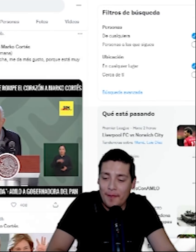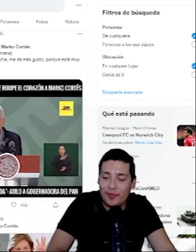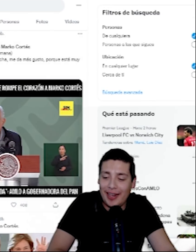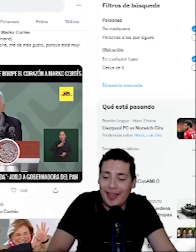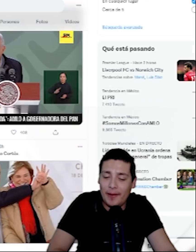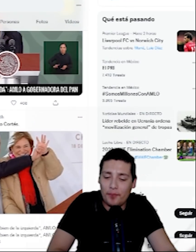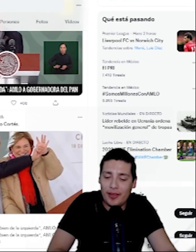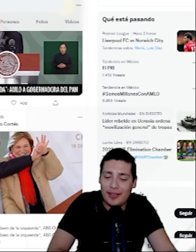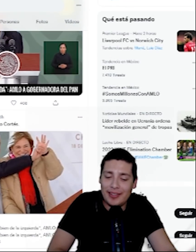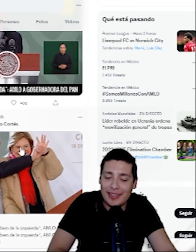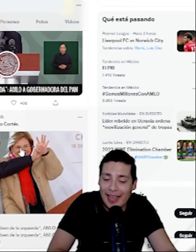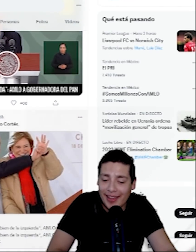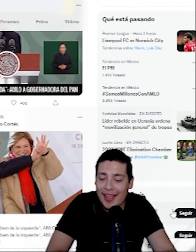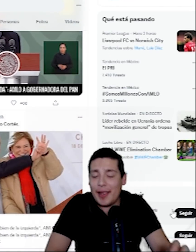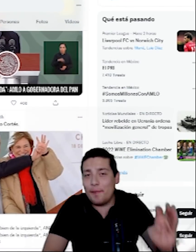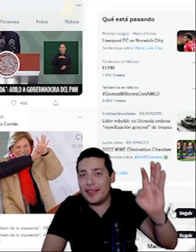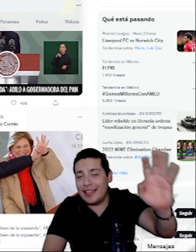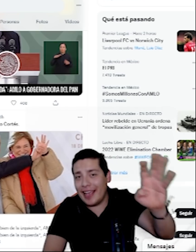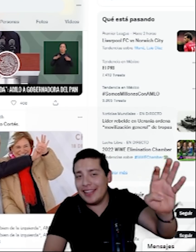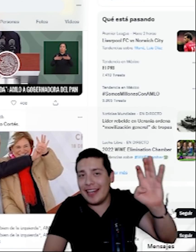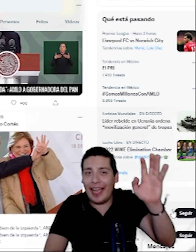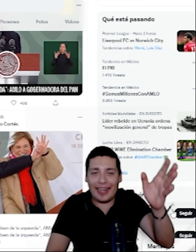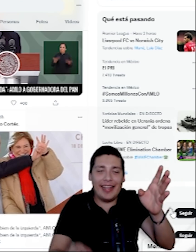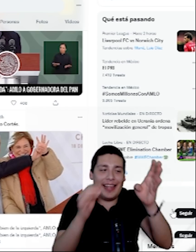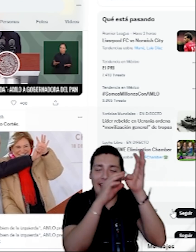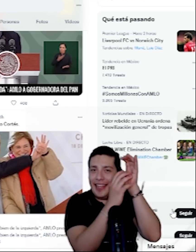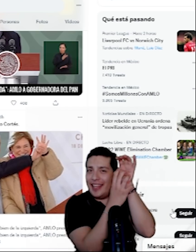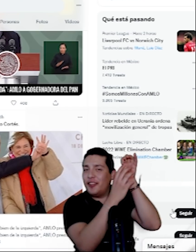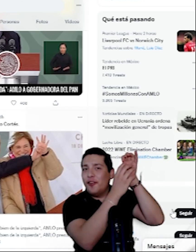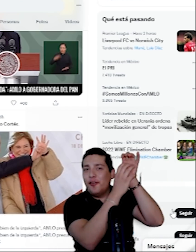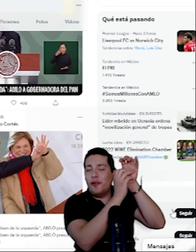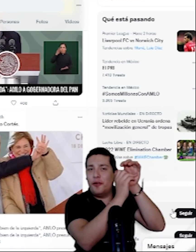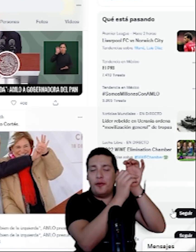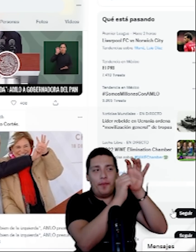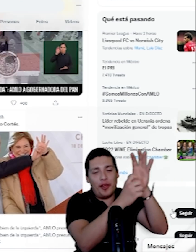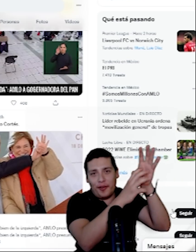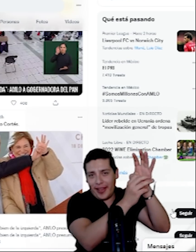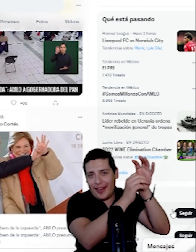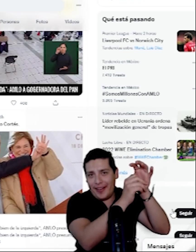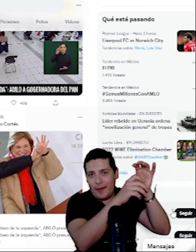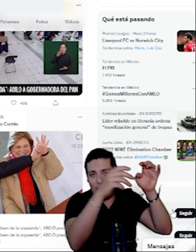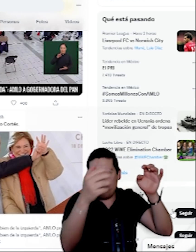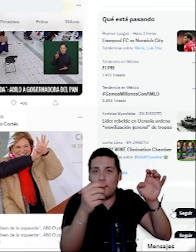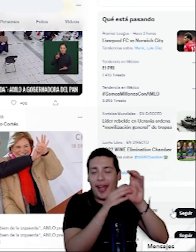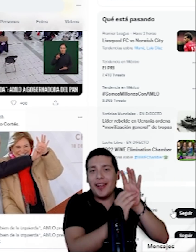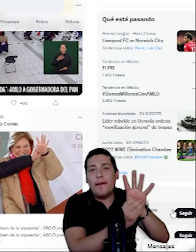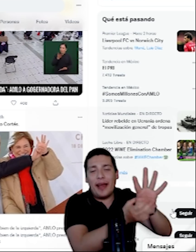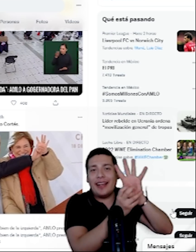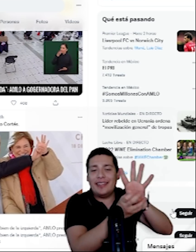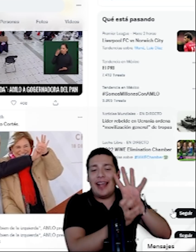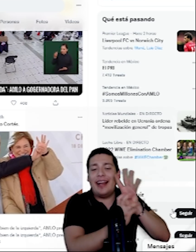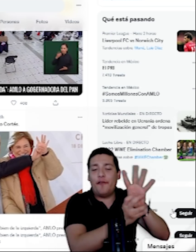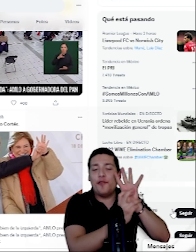de la izquierda El presidente le agarra el dedito... Bueno, el pulgar